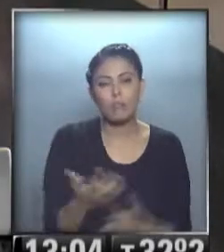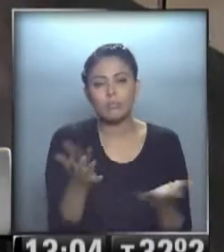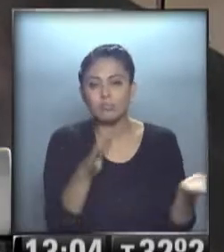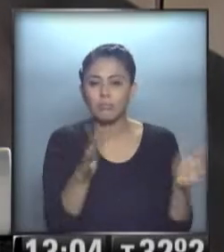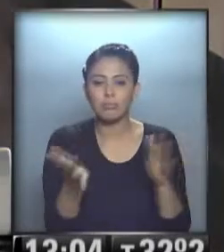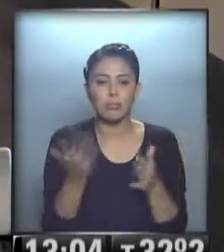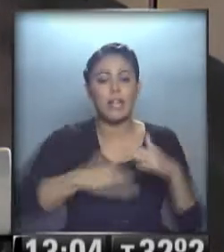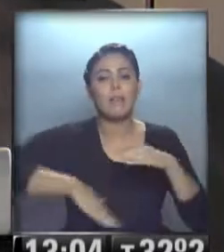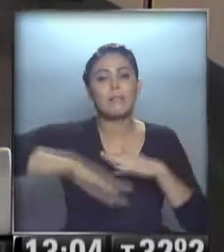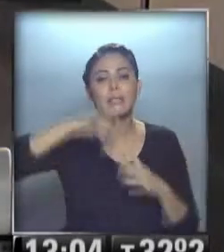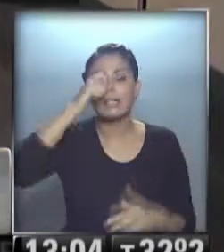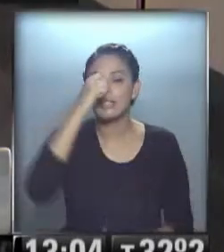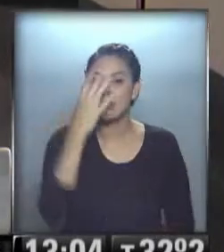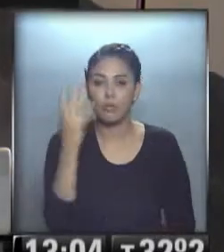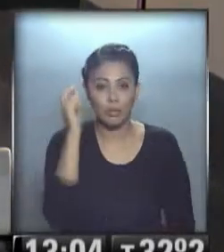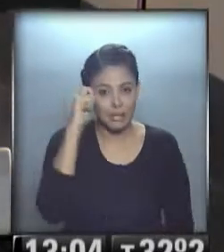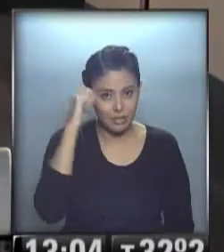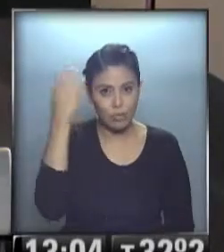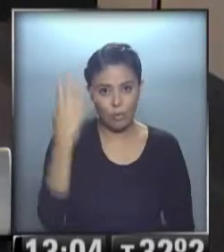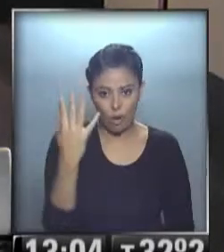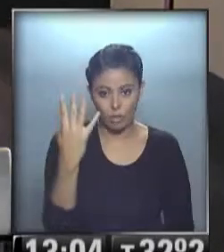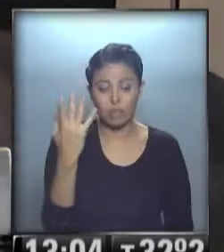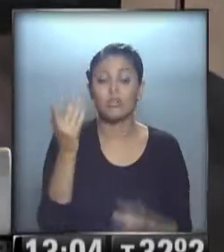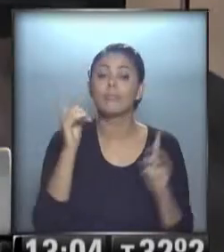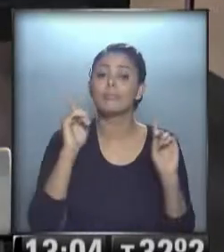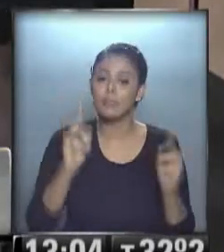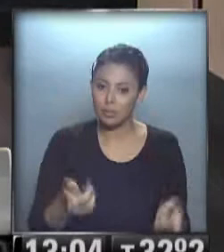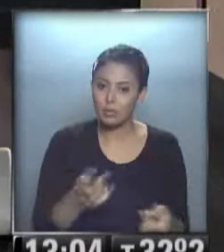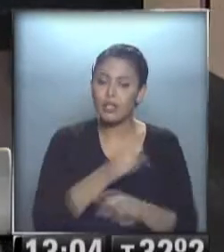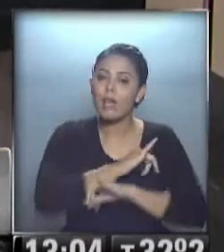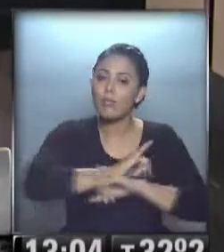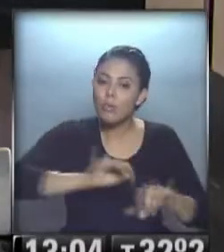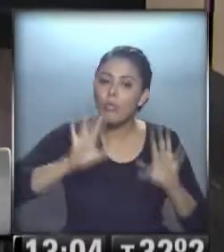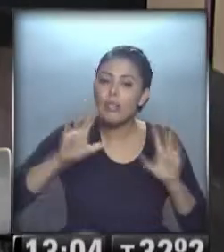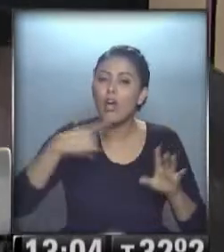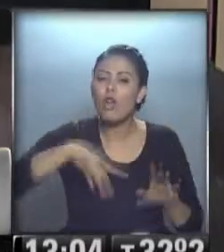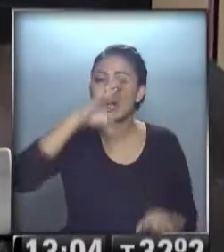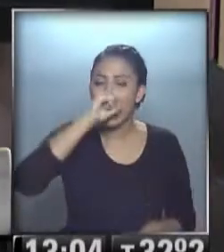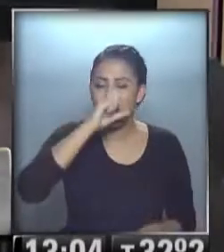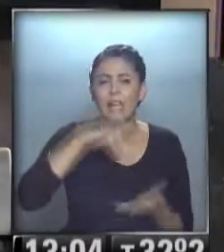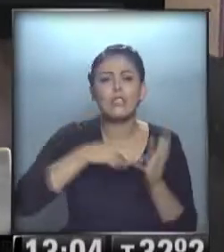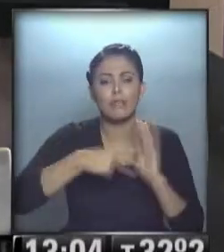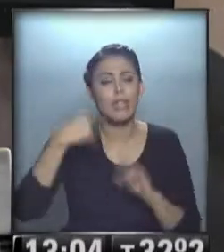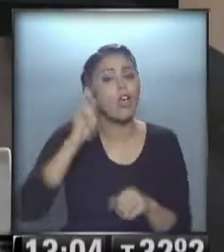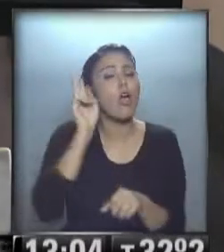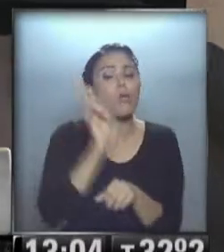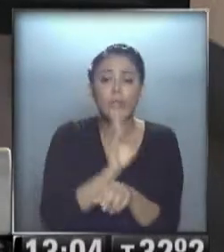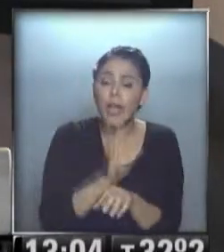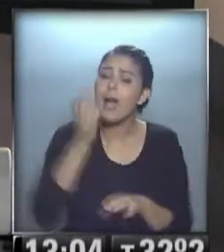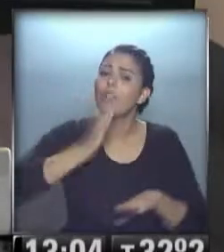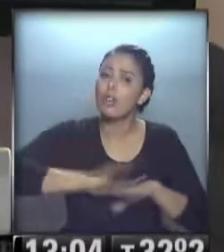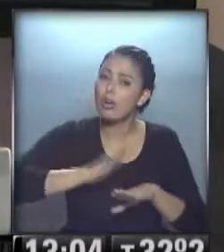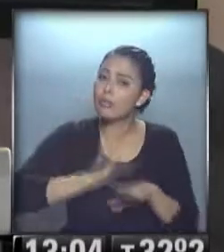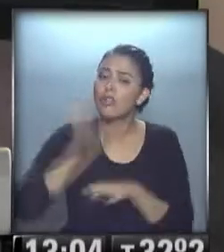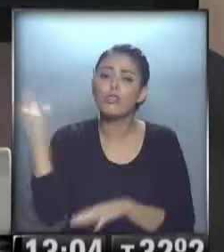cerquita de los 34 grados pero si sigue en vigencia la alerta naranja hay que tomar cuidado las precauciones